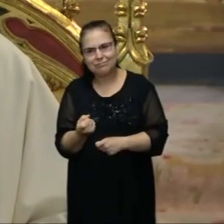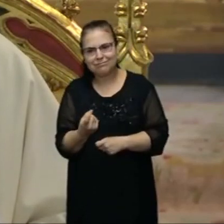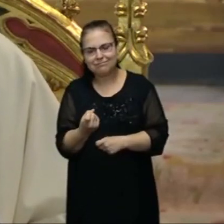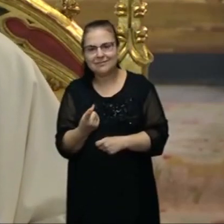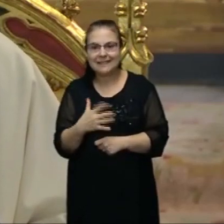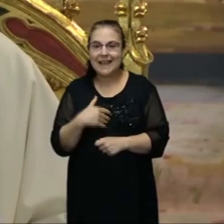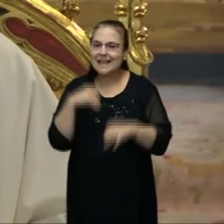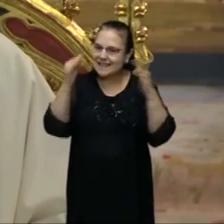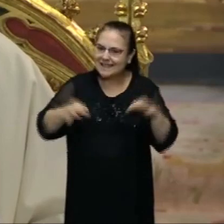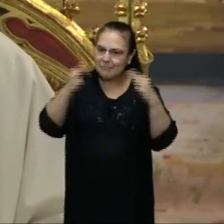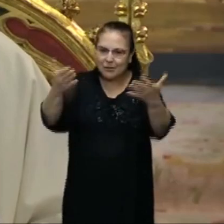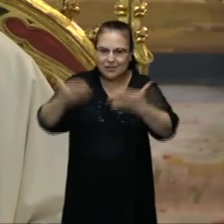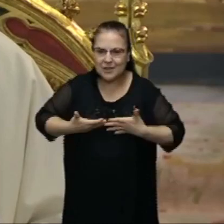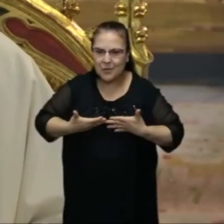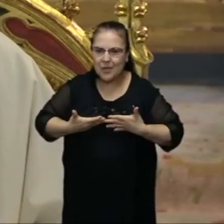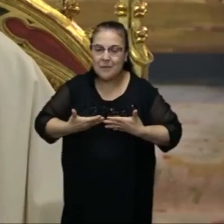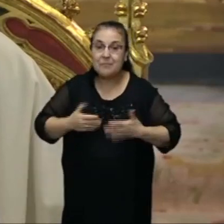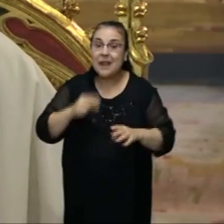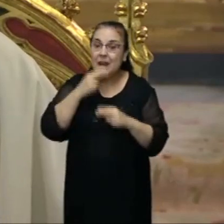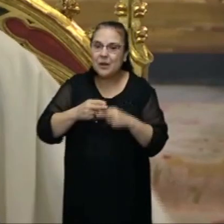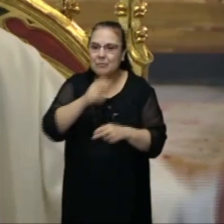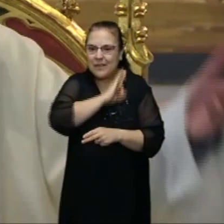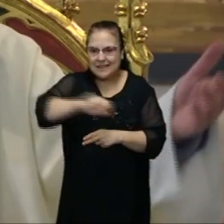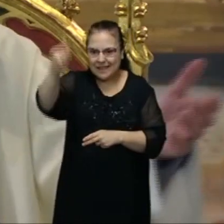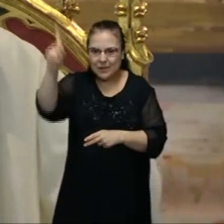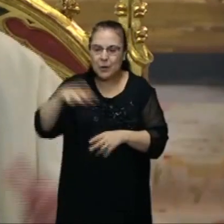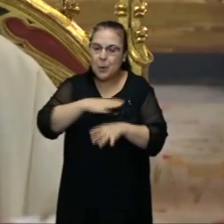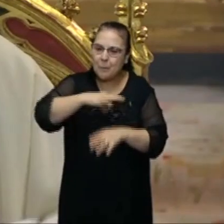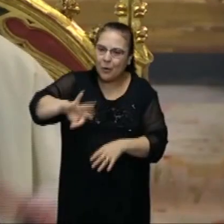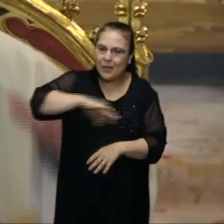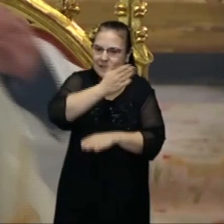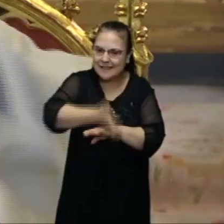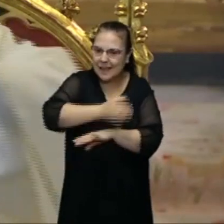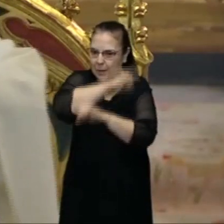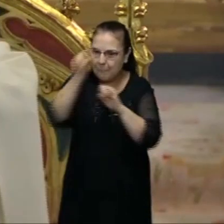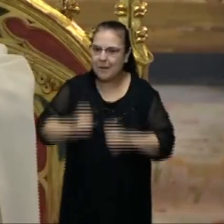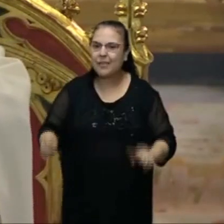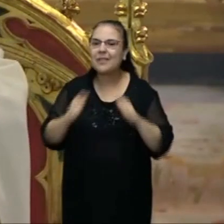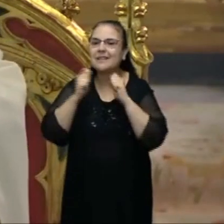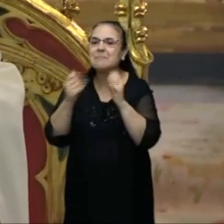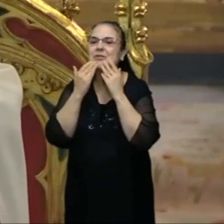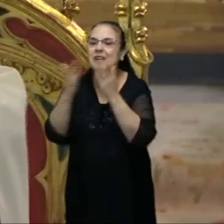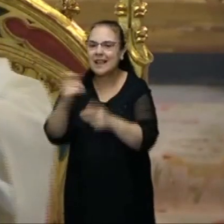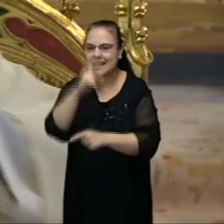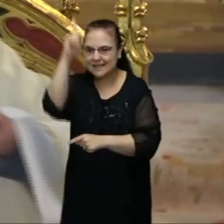y que Él siempre nos ayude. En el nombre del Señor podéis ir en paz.